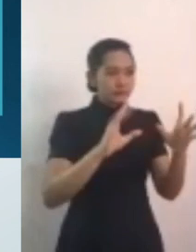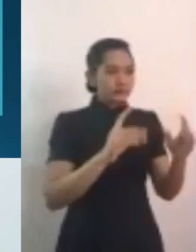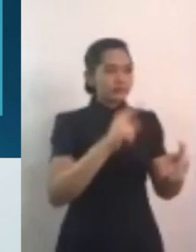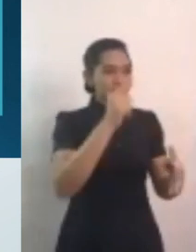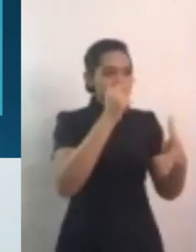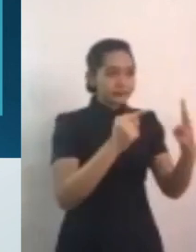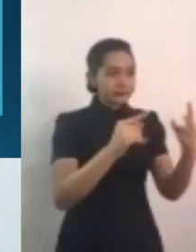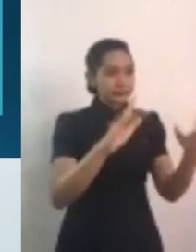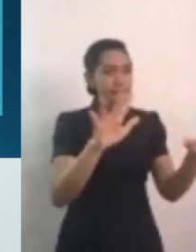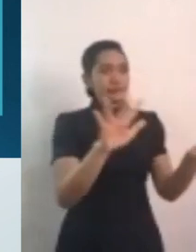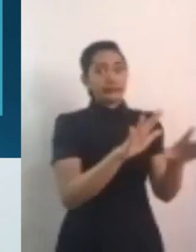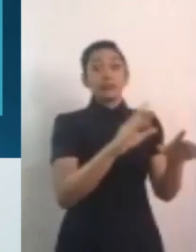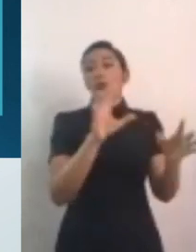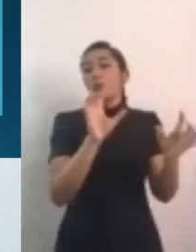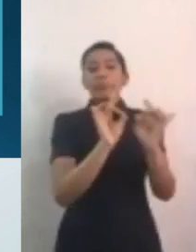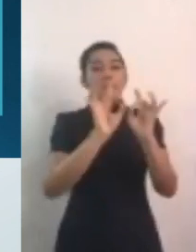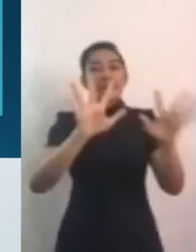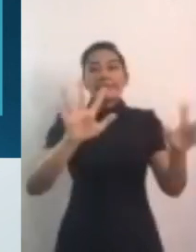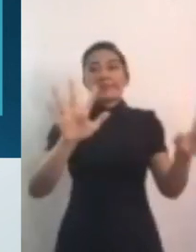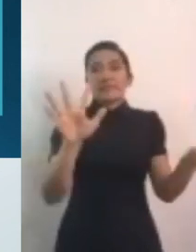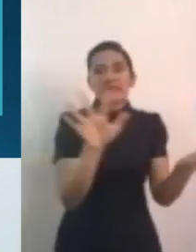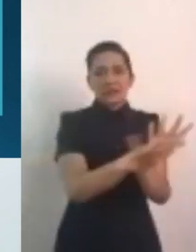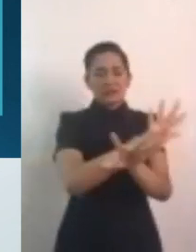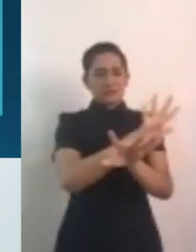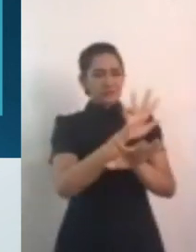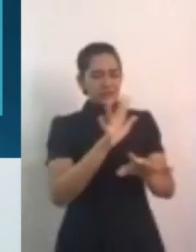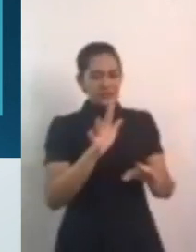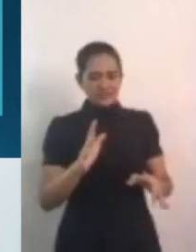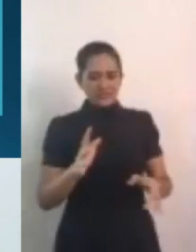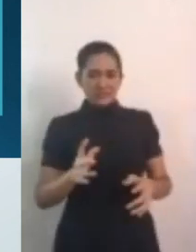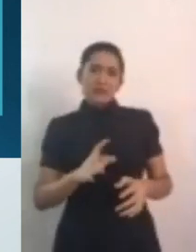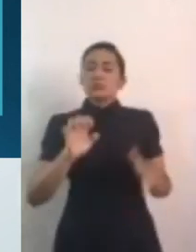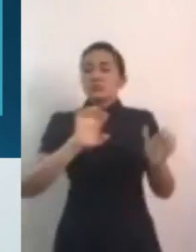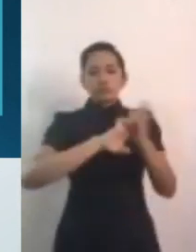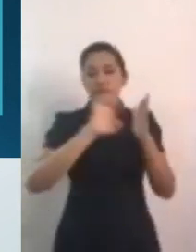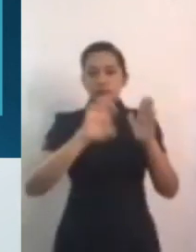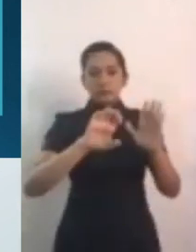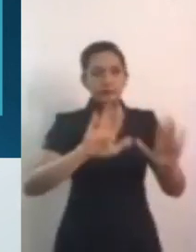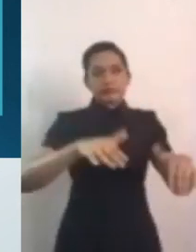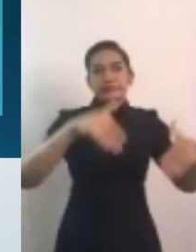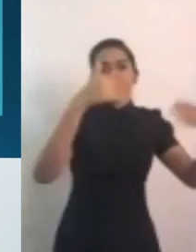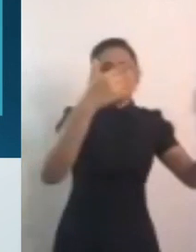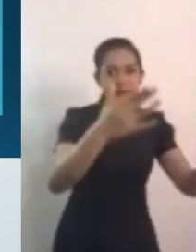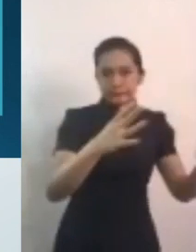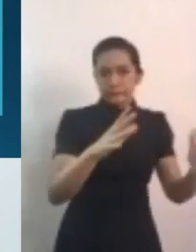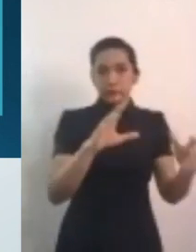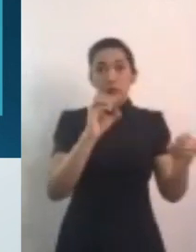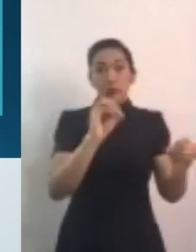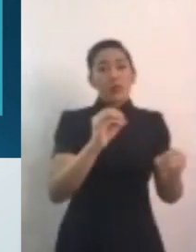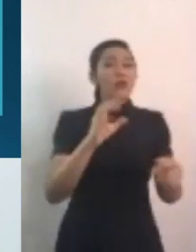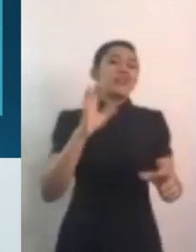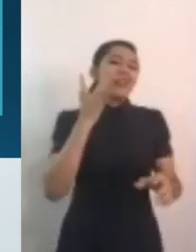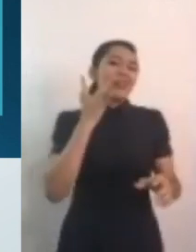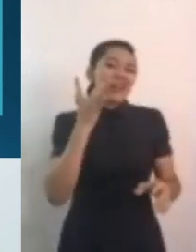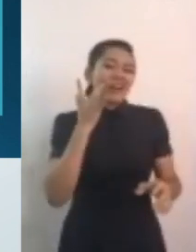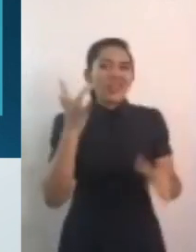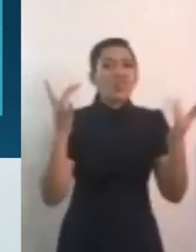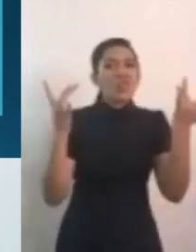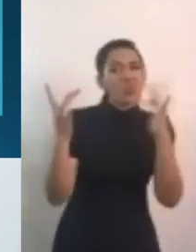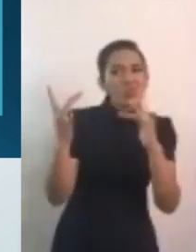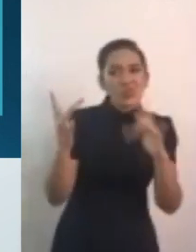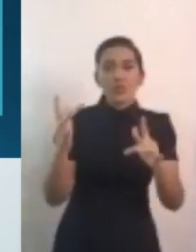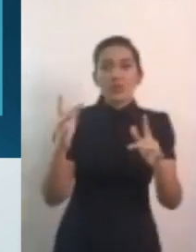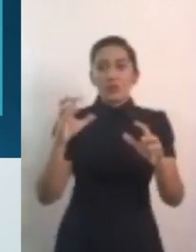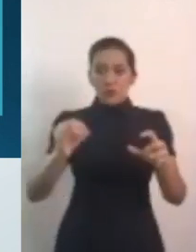drástico, importante. Y este cambio ambiental puede ser externo o interno, puede ser un dolor de muelas, puede ser una diarrea, puede